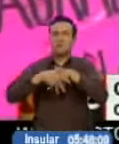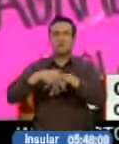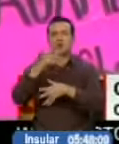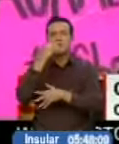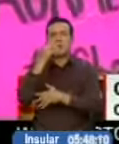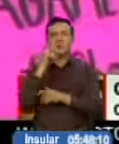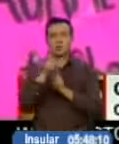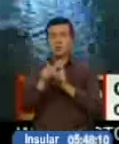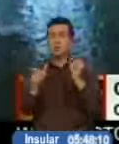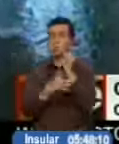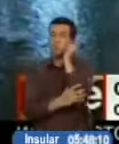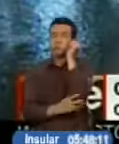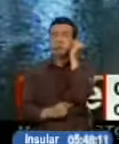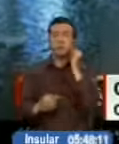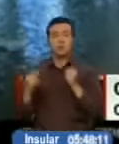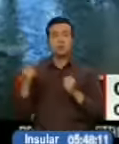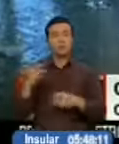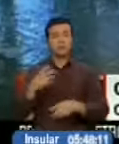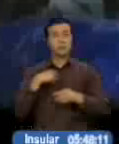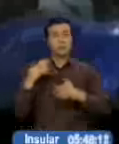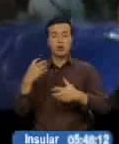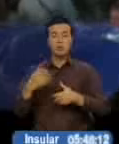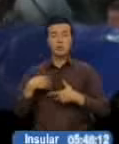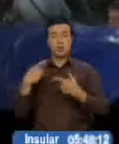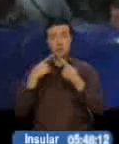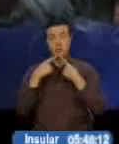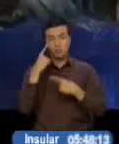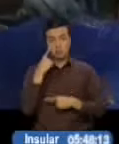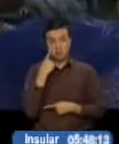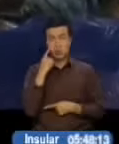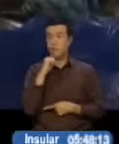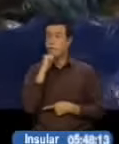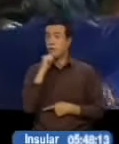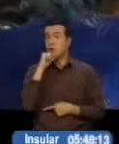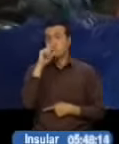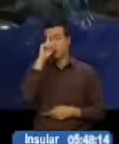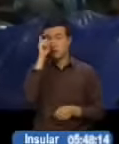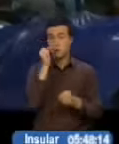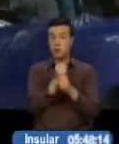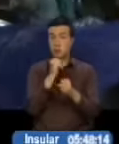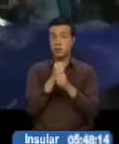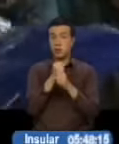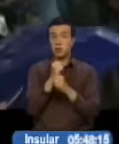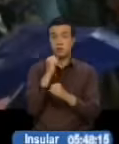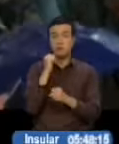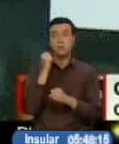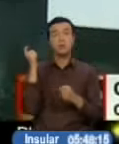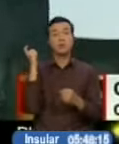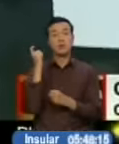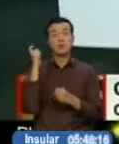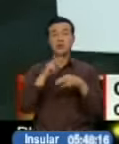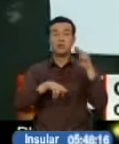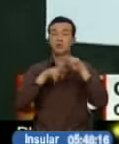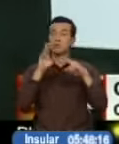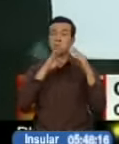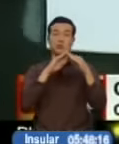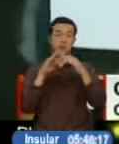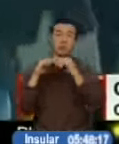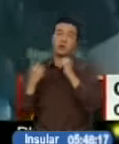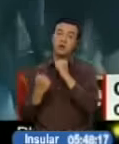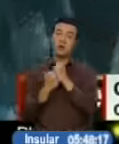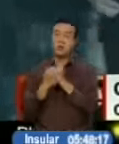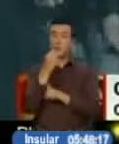personas de escasos recursos. Esta protesta busca evidenciar la falta de empleo y además exige la construcción de viviendas y